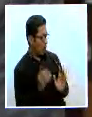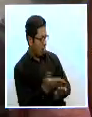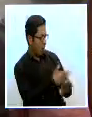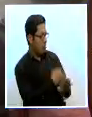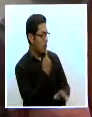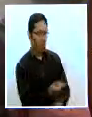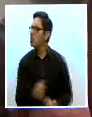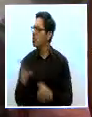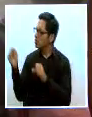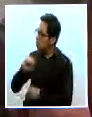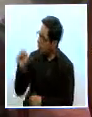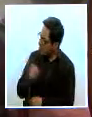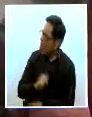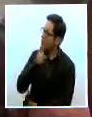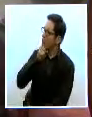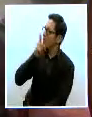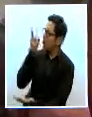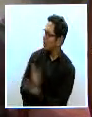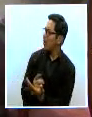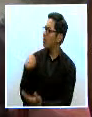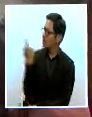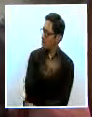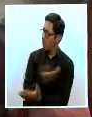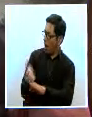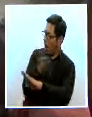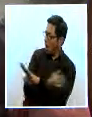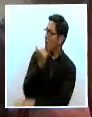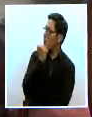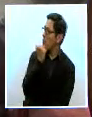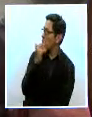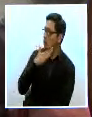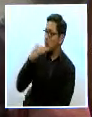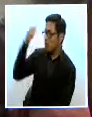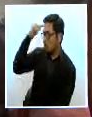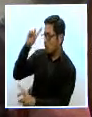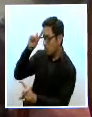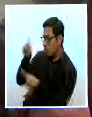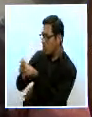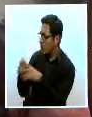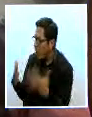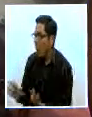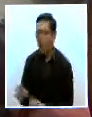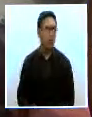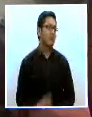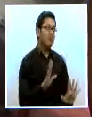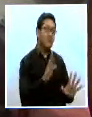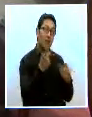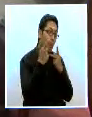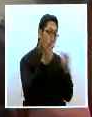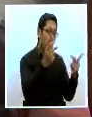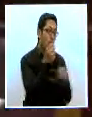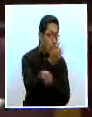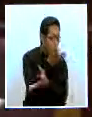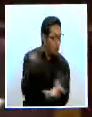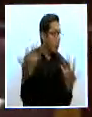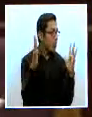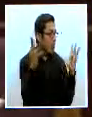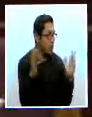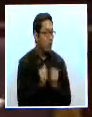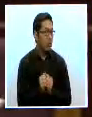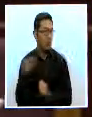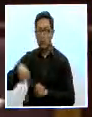eso fue en el almuerzo que sostuvimos con el señor presidente este elemento no ha sido público pues Don Fernando Lamentablemente vuelvo insisto en estas mesas de